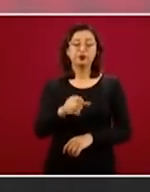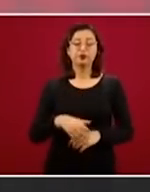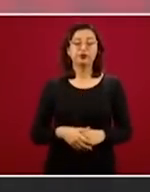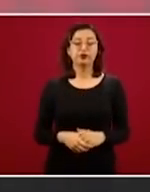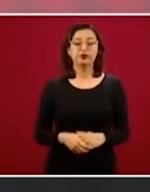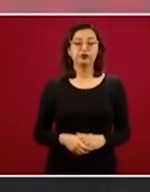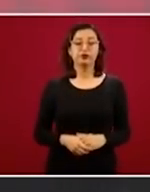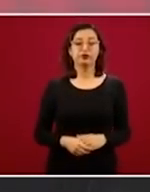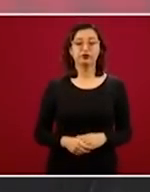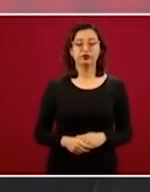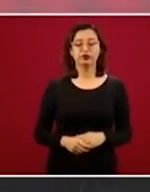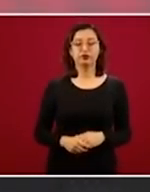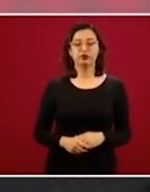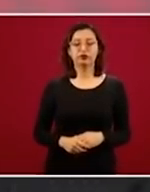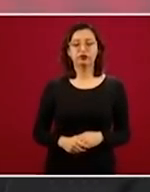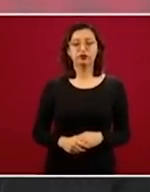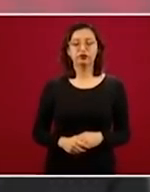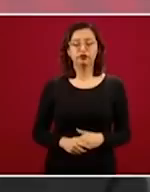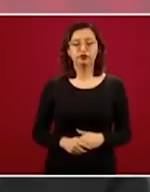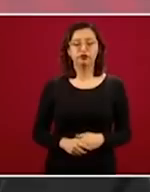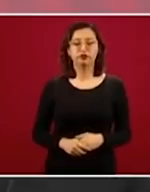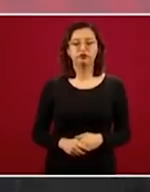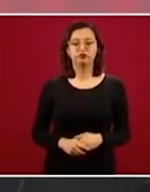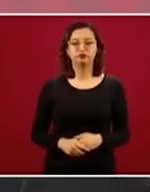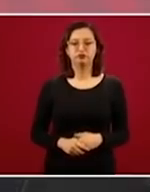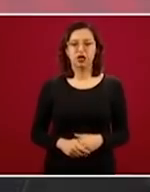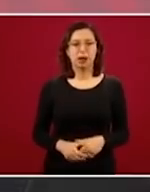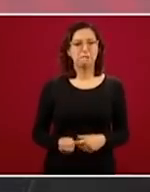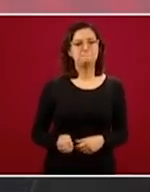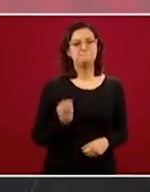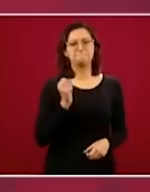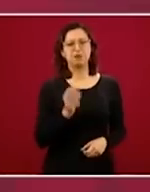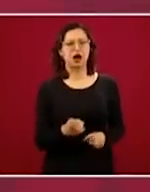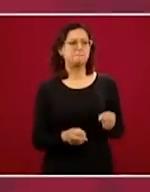no hay privilegiados